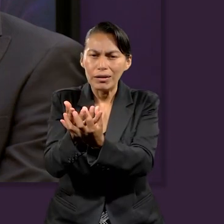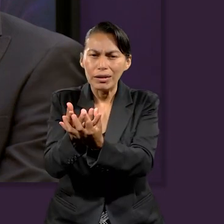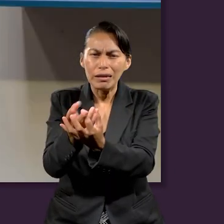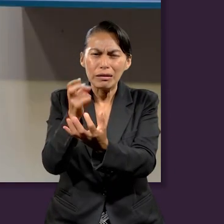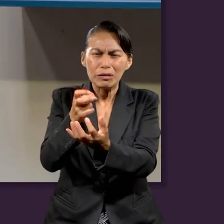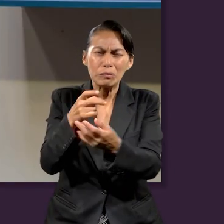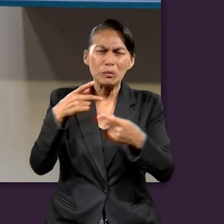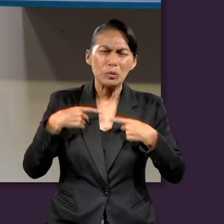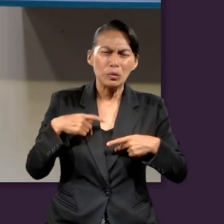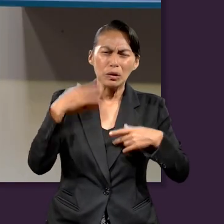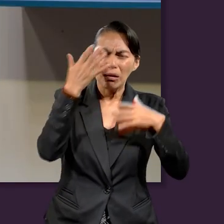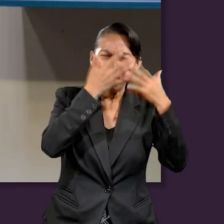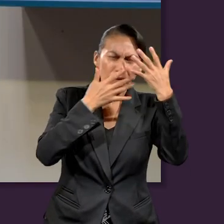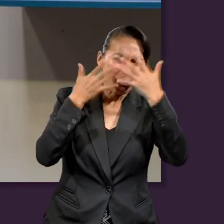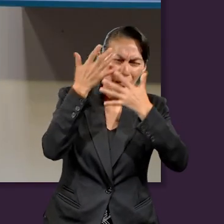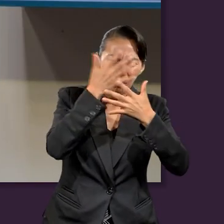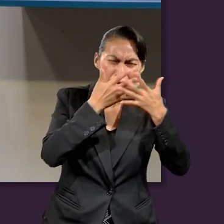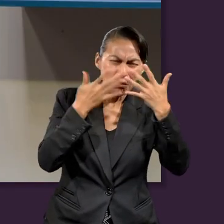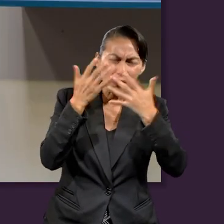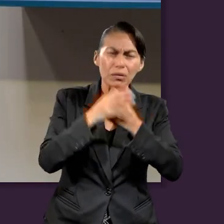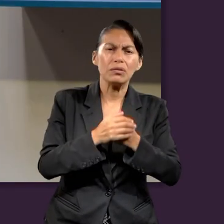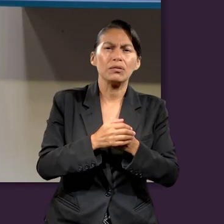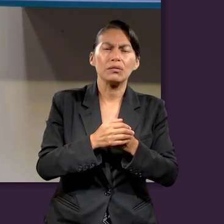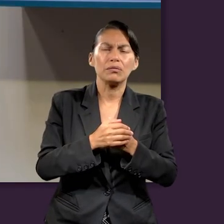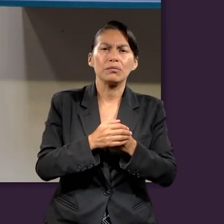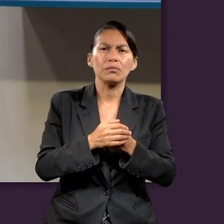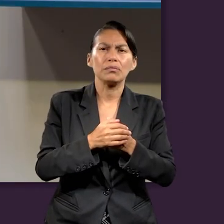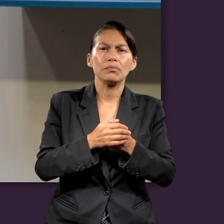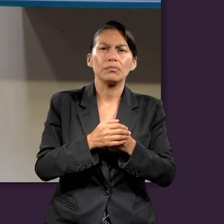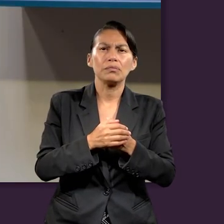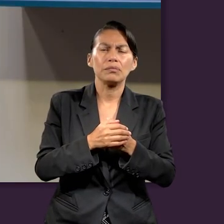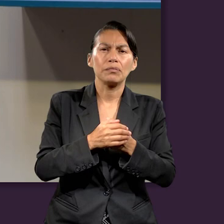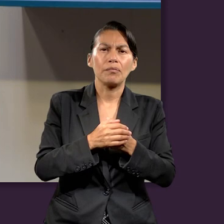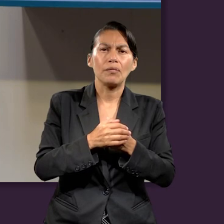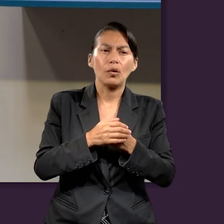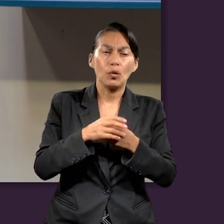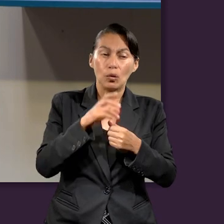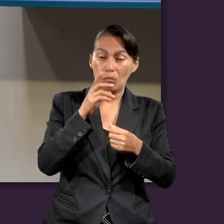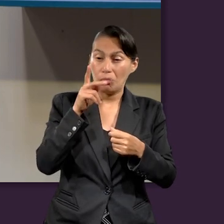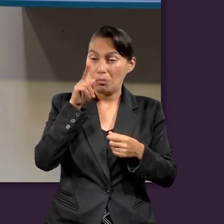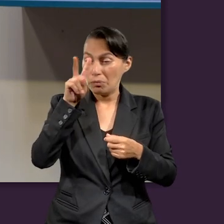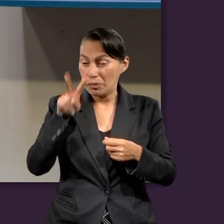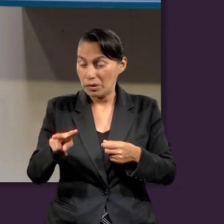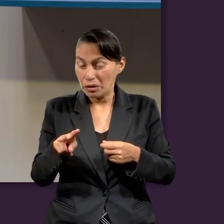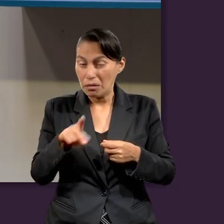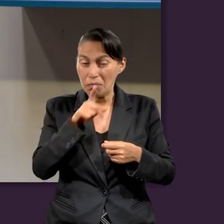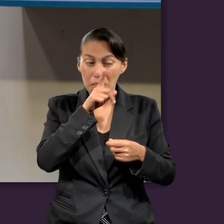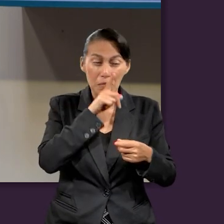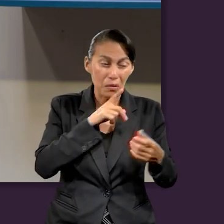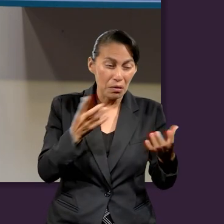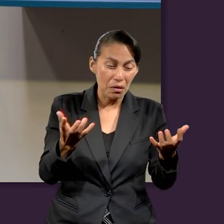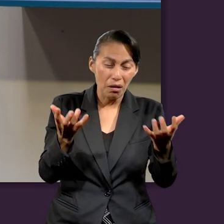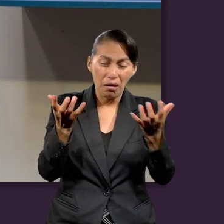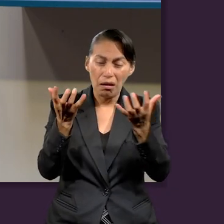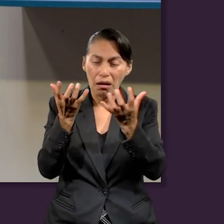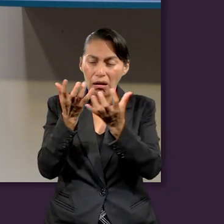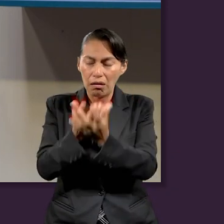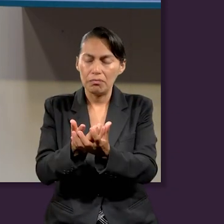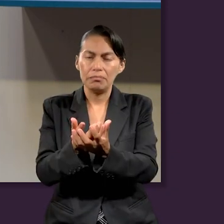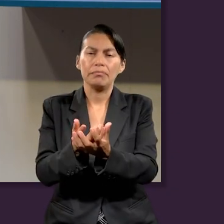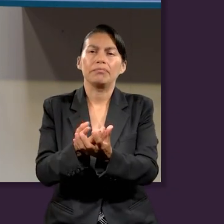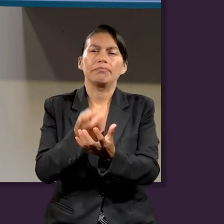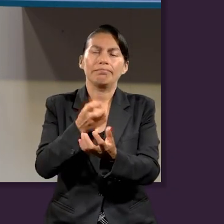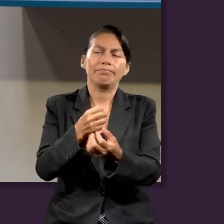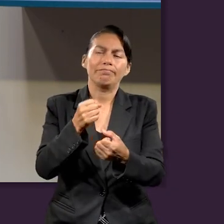donde a partir de ese momento la iglesia ha tomado, se mezcló la verdad con la mentira. Y tú lo